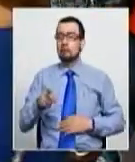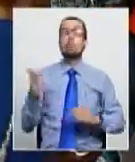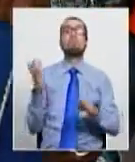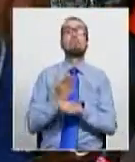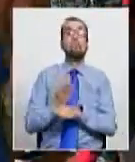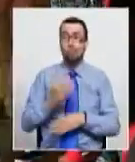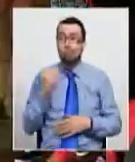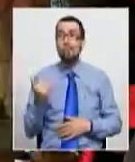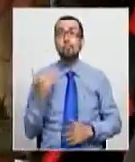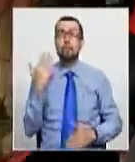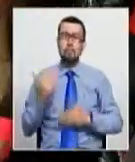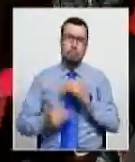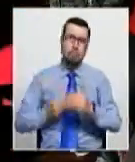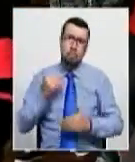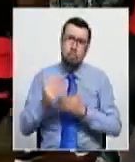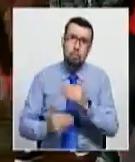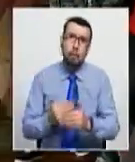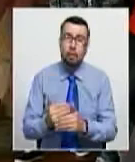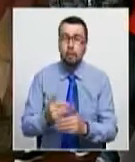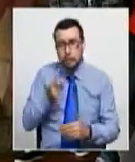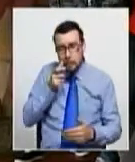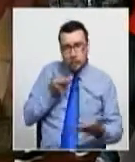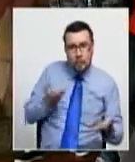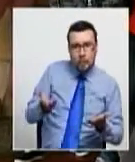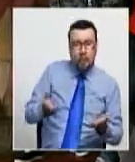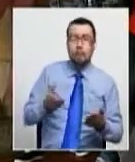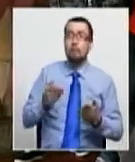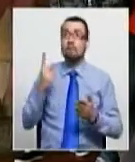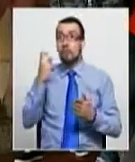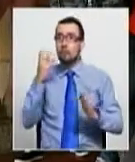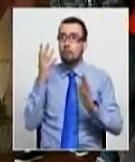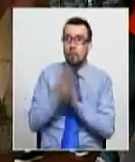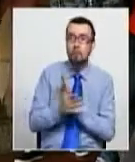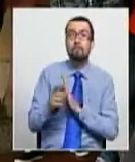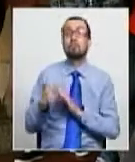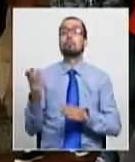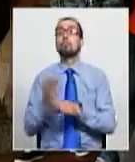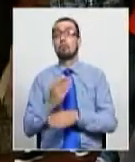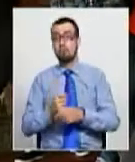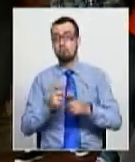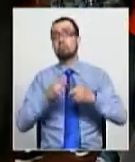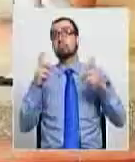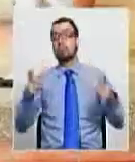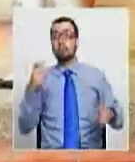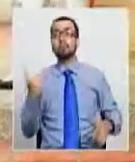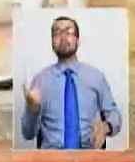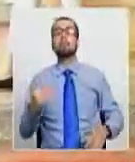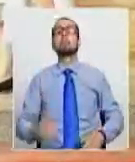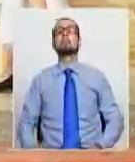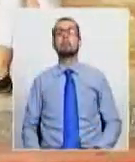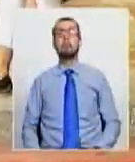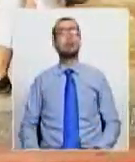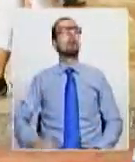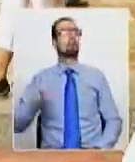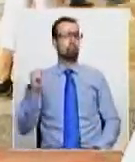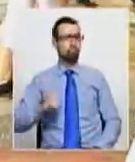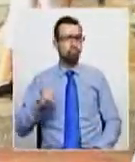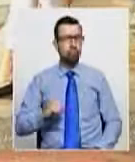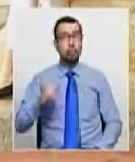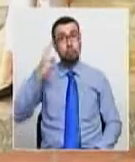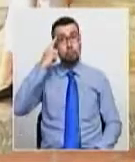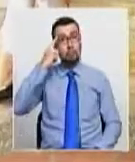tenido este proceso pues hay que hay que ver qué es la desinformación es uno de los problemas más grandes pues que se han tenido sí claro yo creo